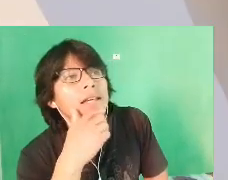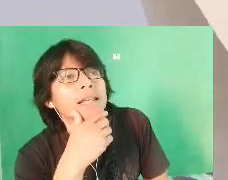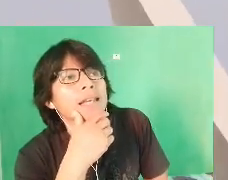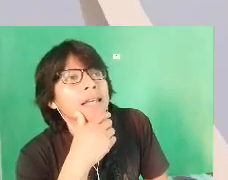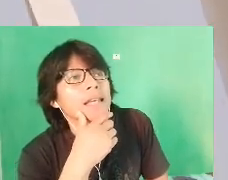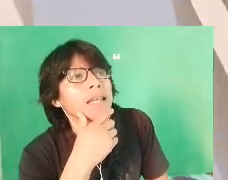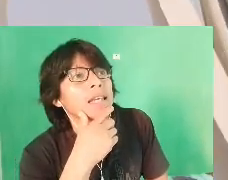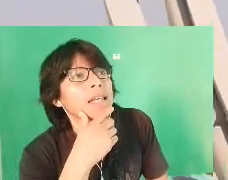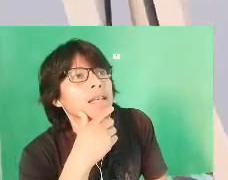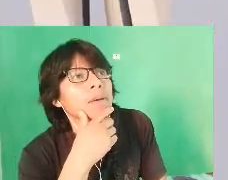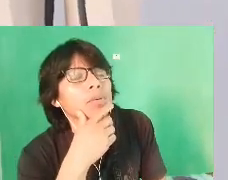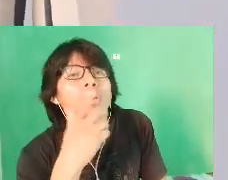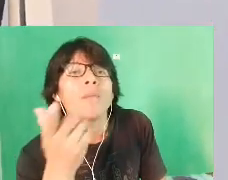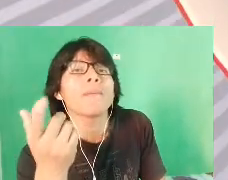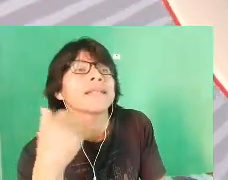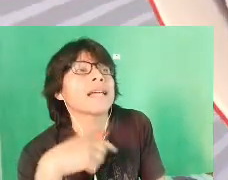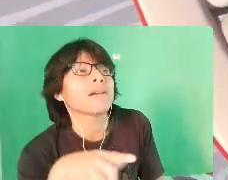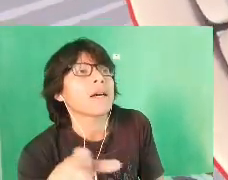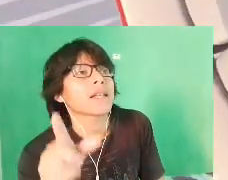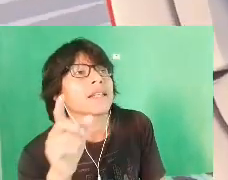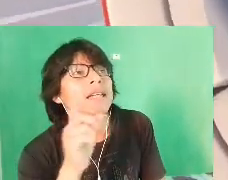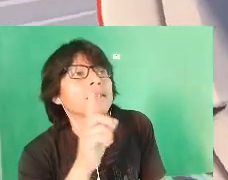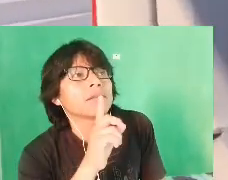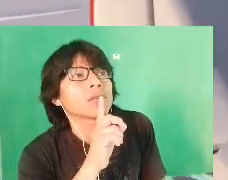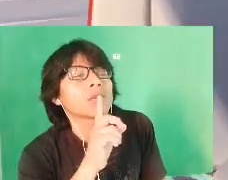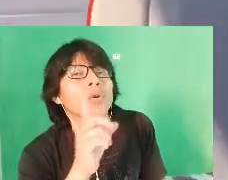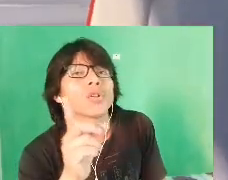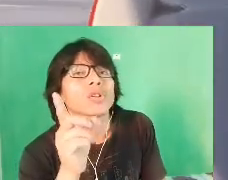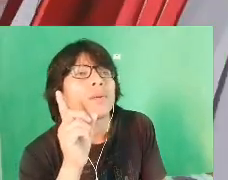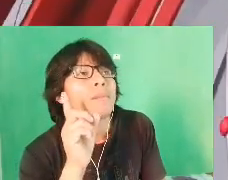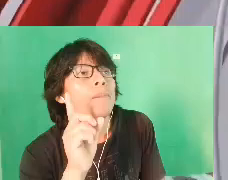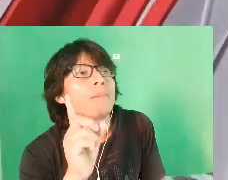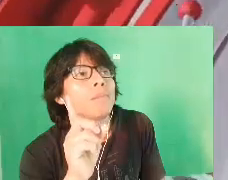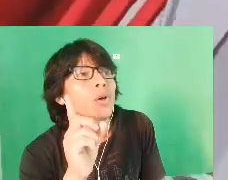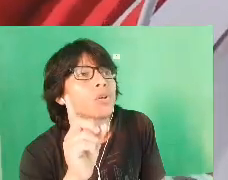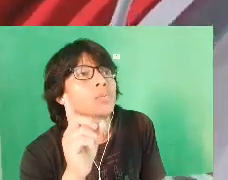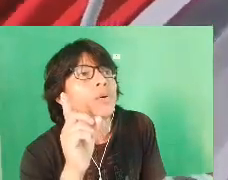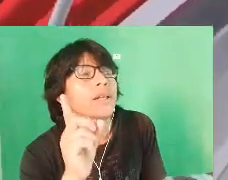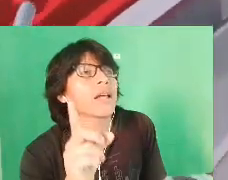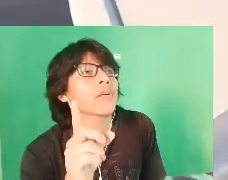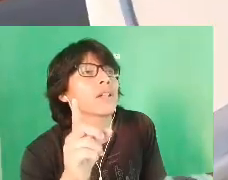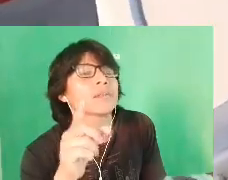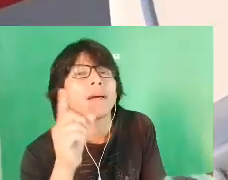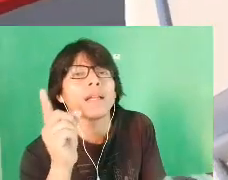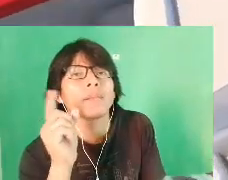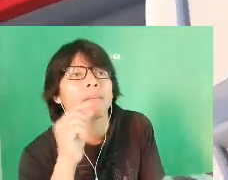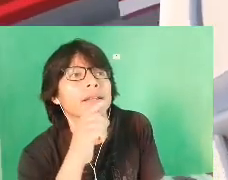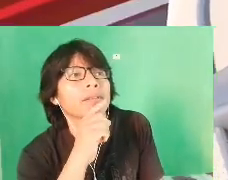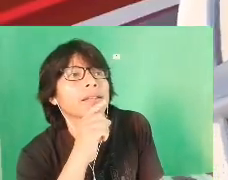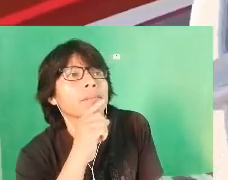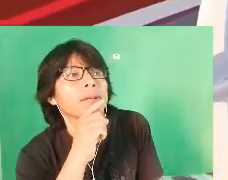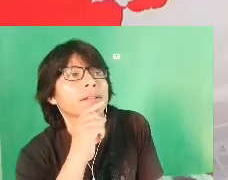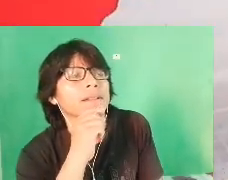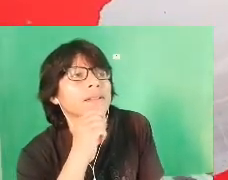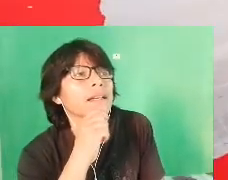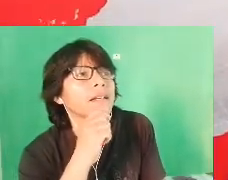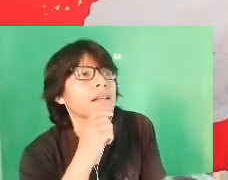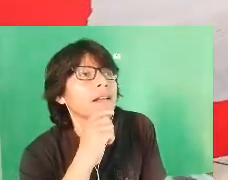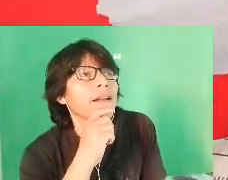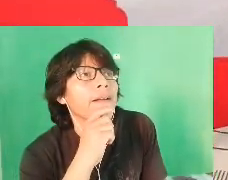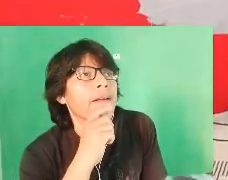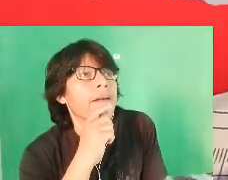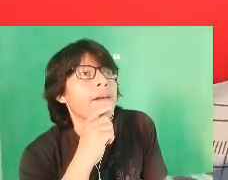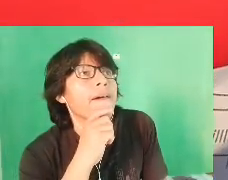Denise Merkel y Manuel López San Martín son los dos moderadores para el primer debate